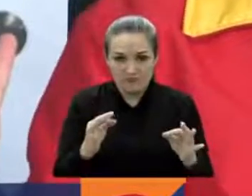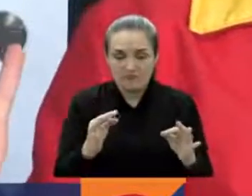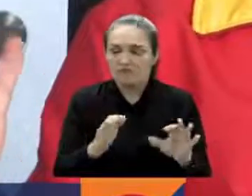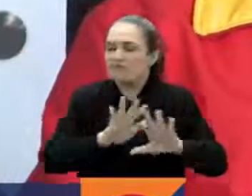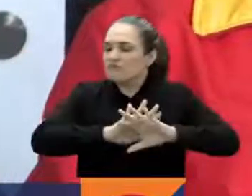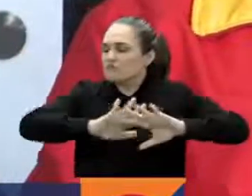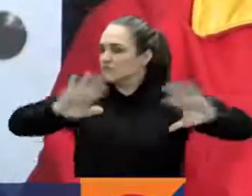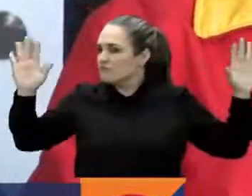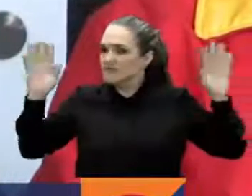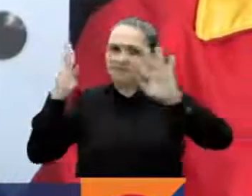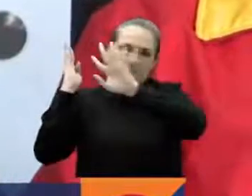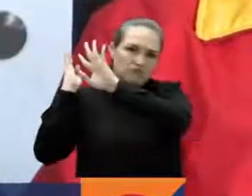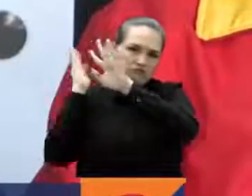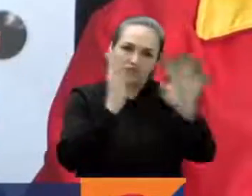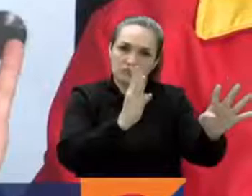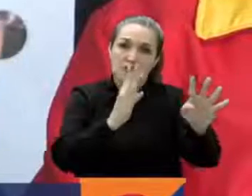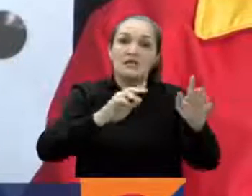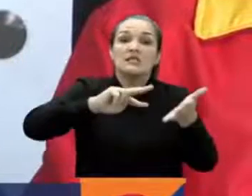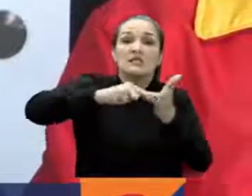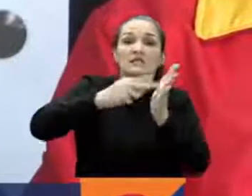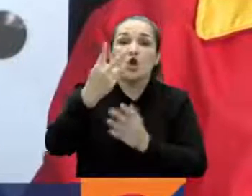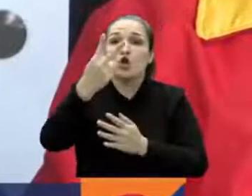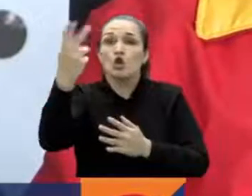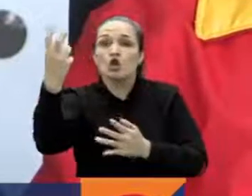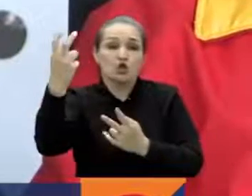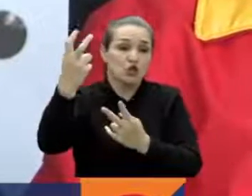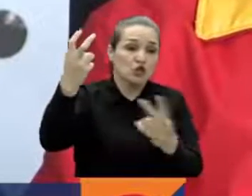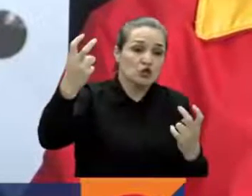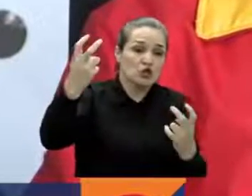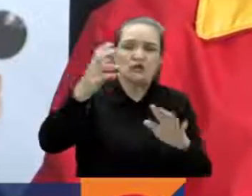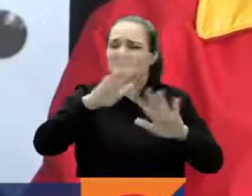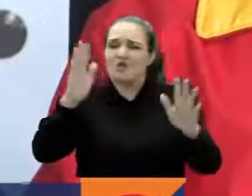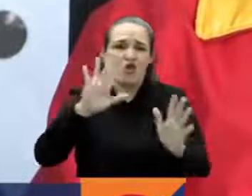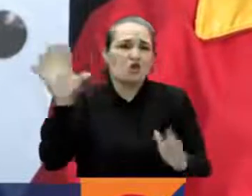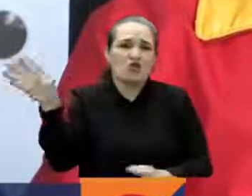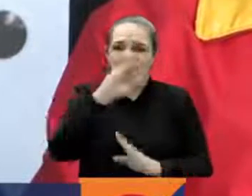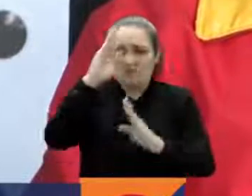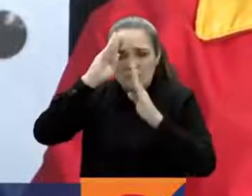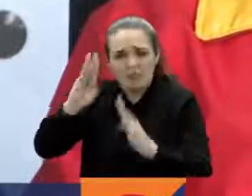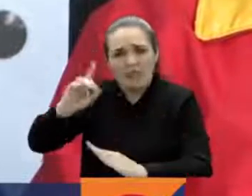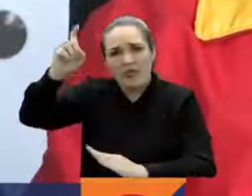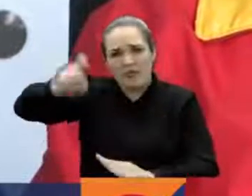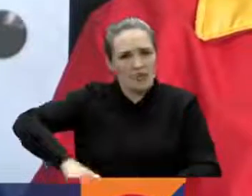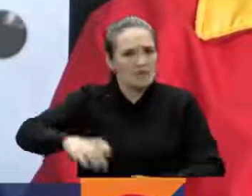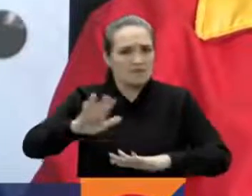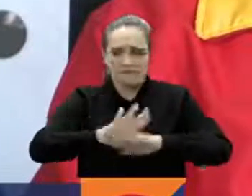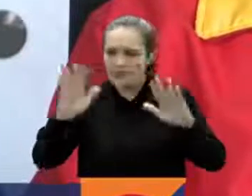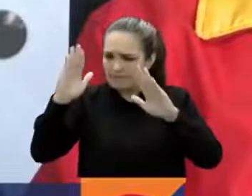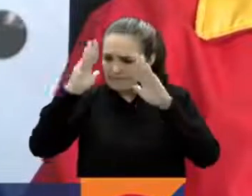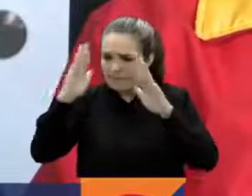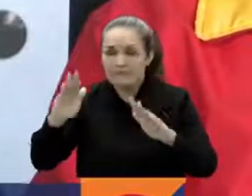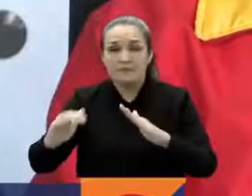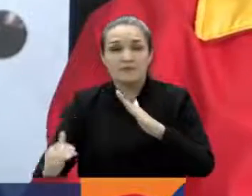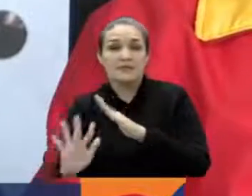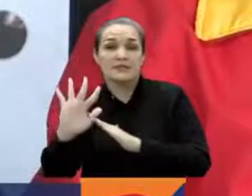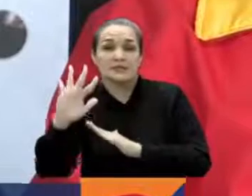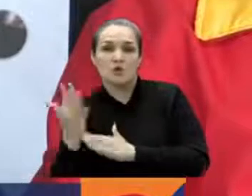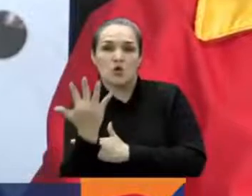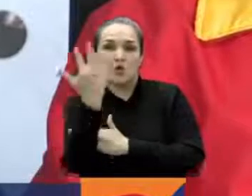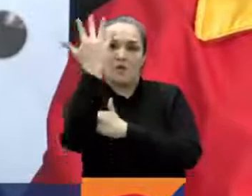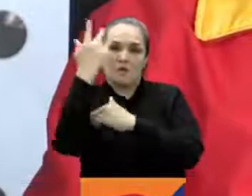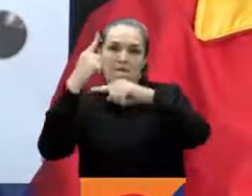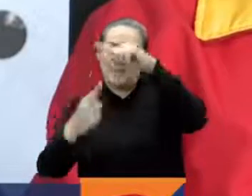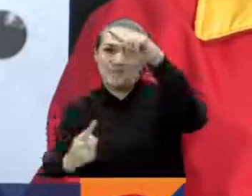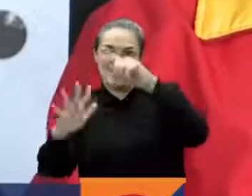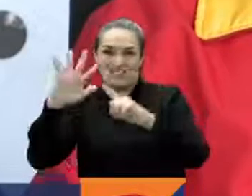que van llegando, todos los que lleguen van a ser atendidos. Estamos atendiendo desde las 5:30 de la mañana